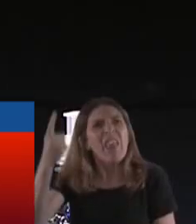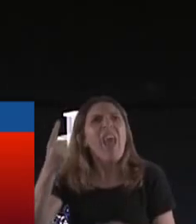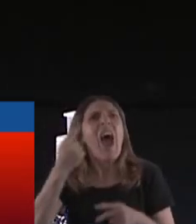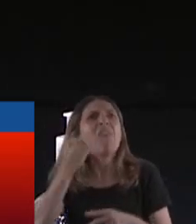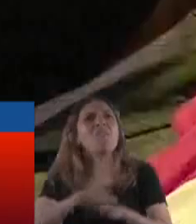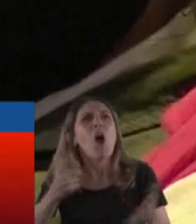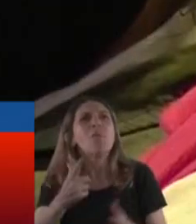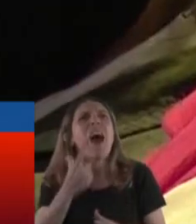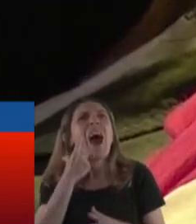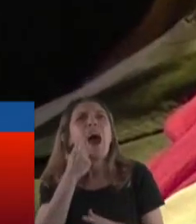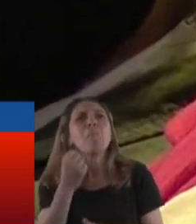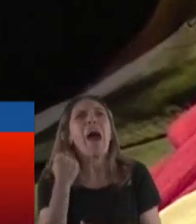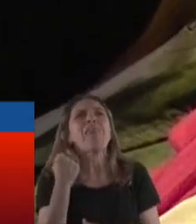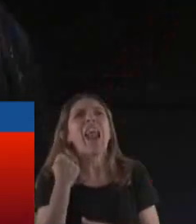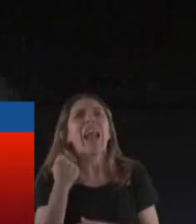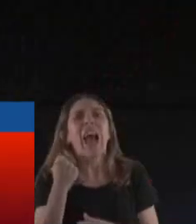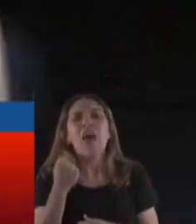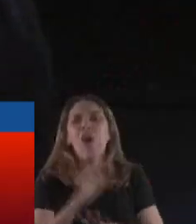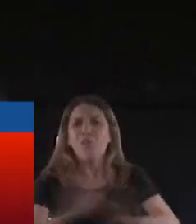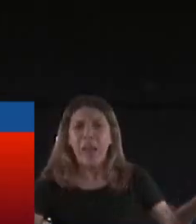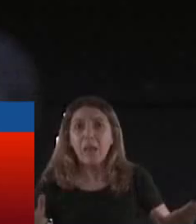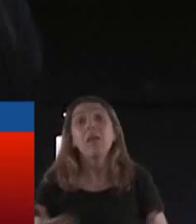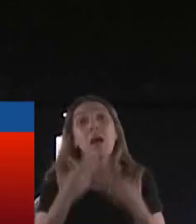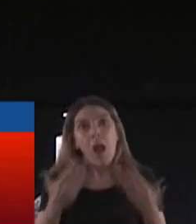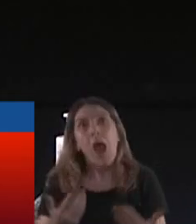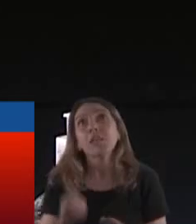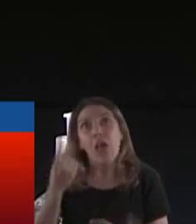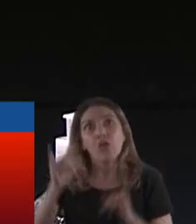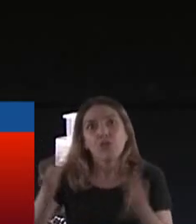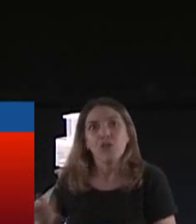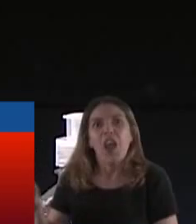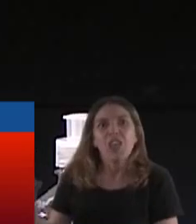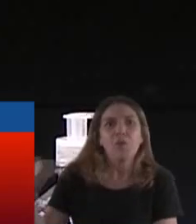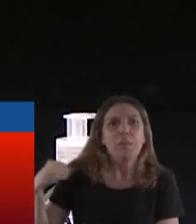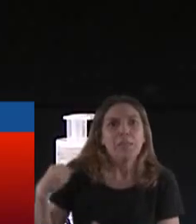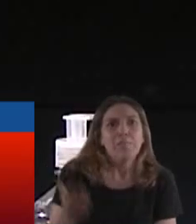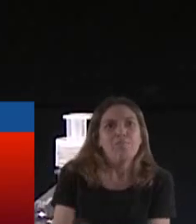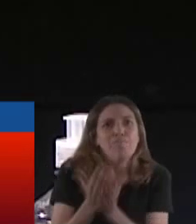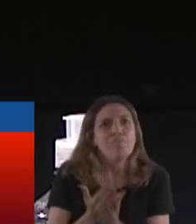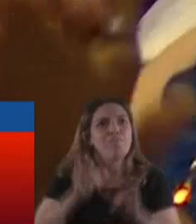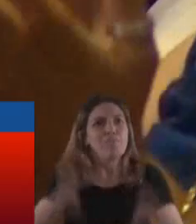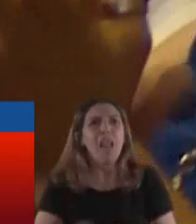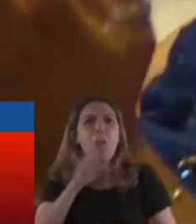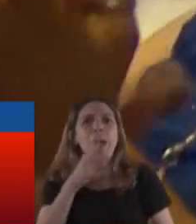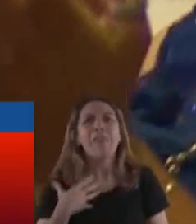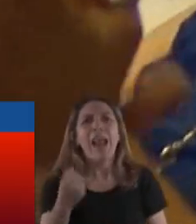el patriarcado. Gracias a Dios que se decidieron a terminar con el patriarcado.